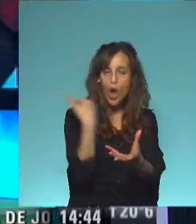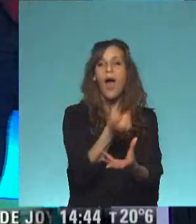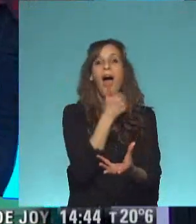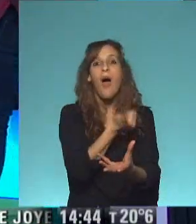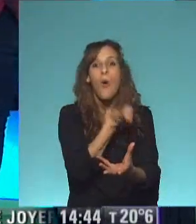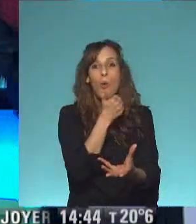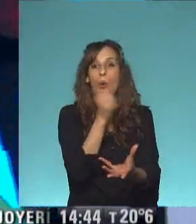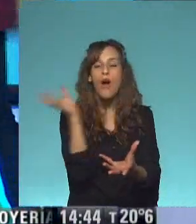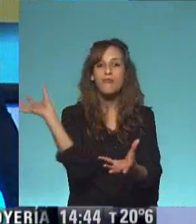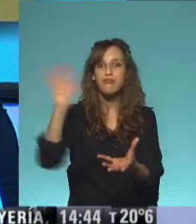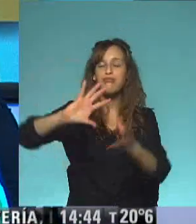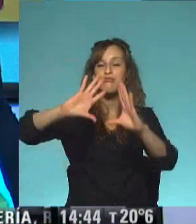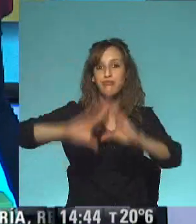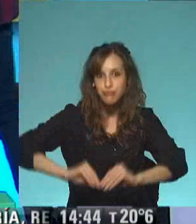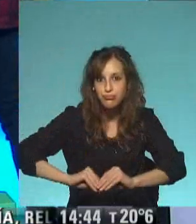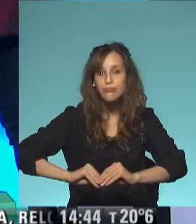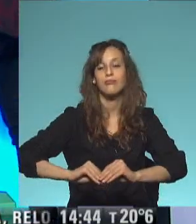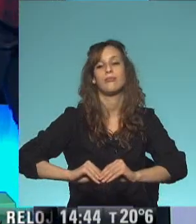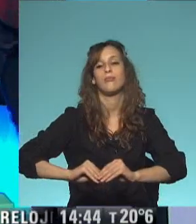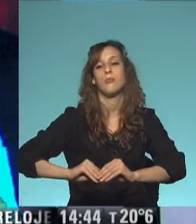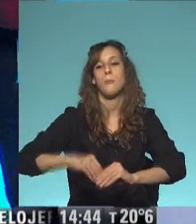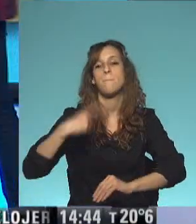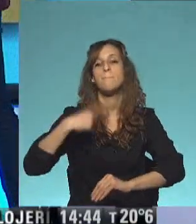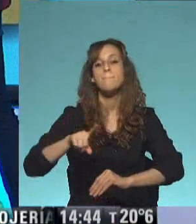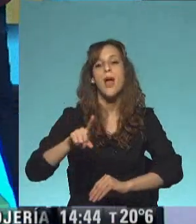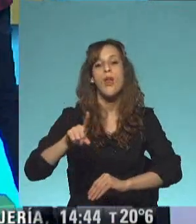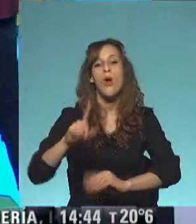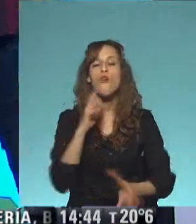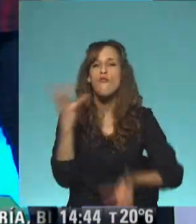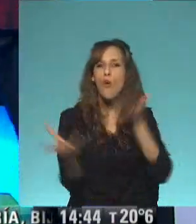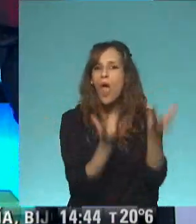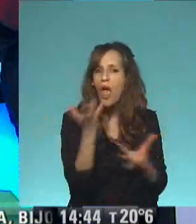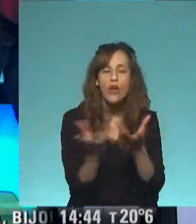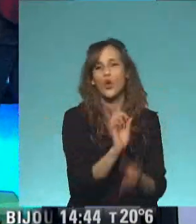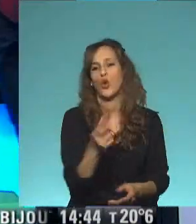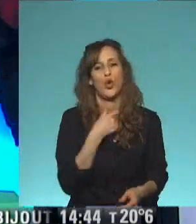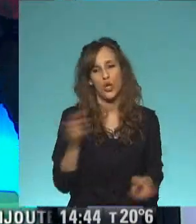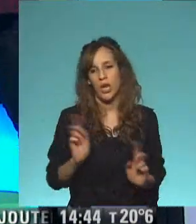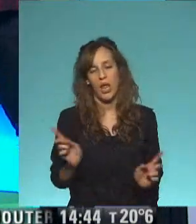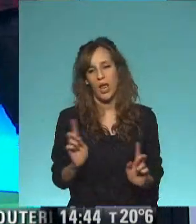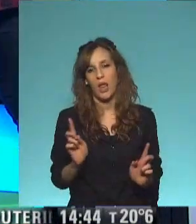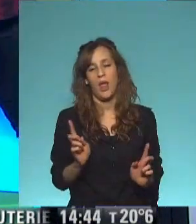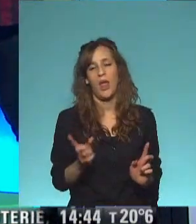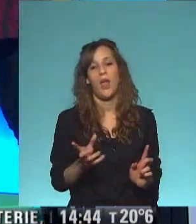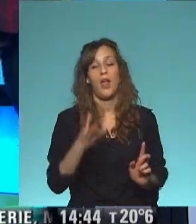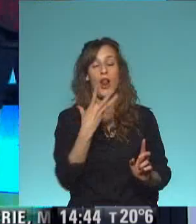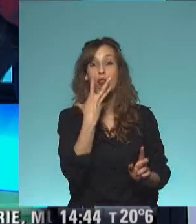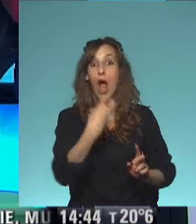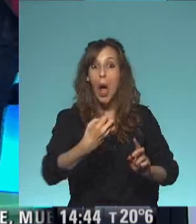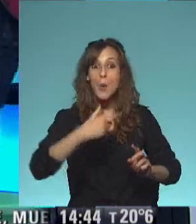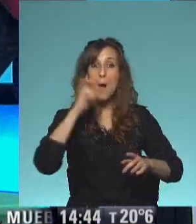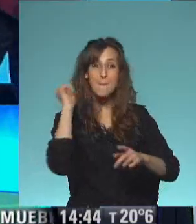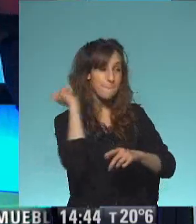quiere apagar el fuego. El fuego no quiere quemar al palo. El palo no quiere pegarle al lobo. El lobo no